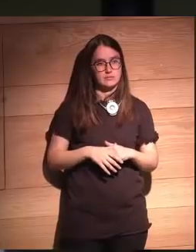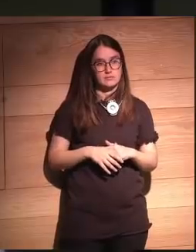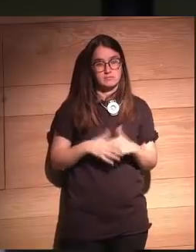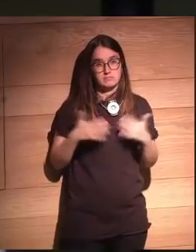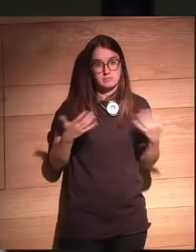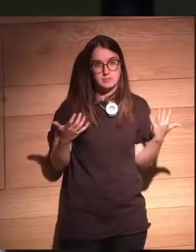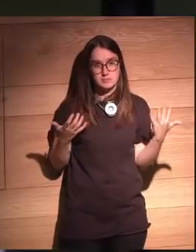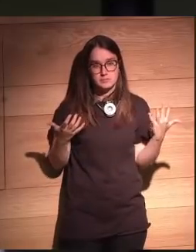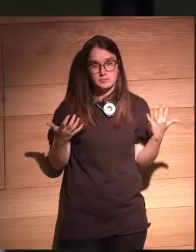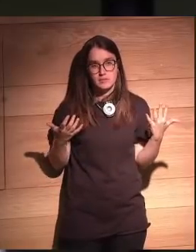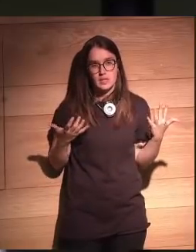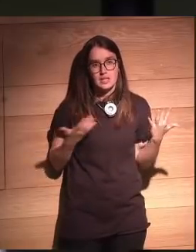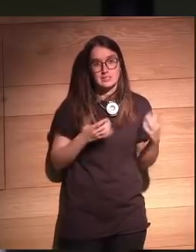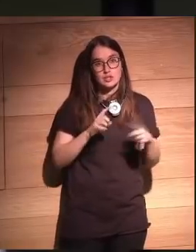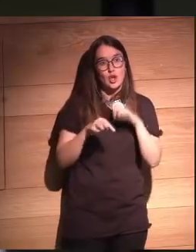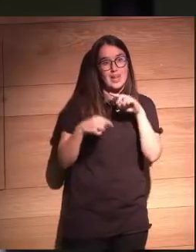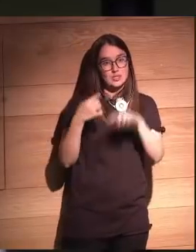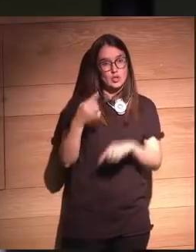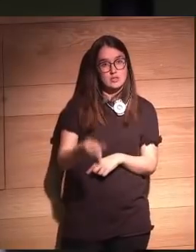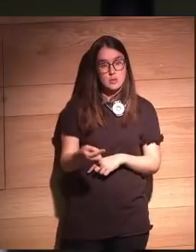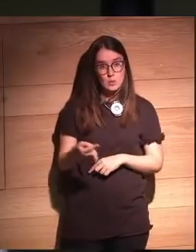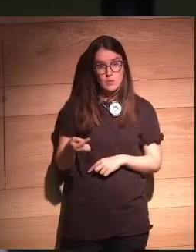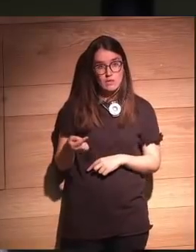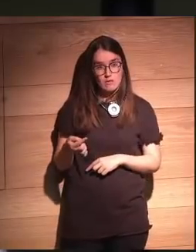Así que de cierta manera estas son las consecuencias